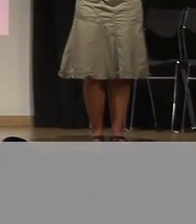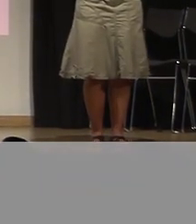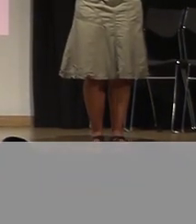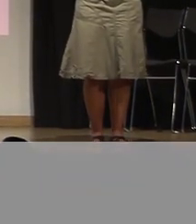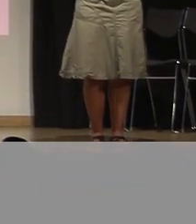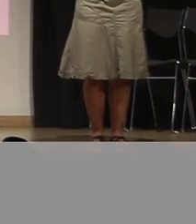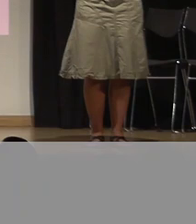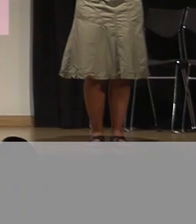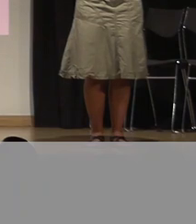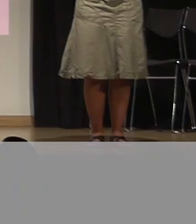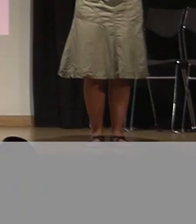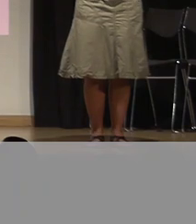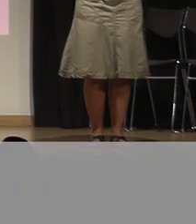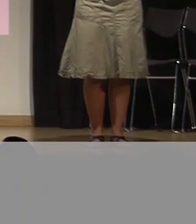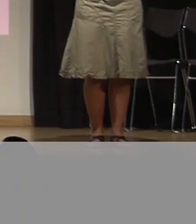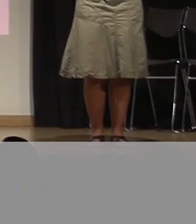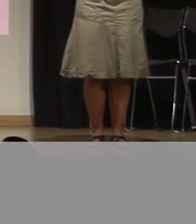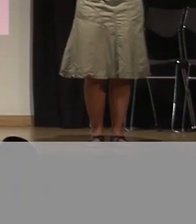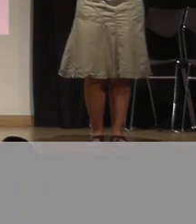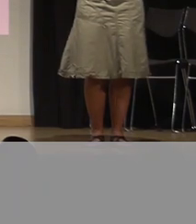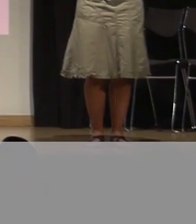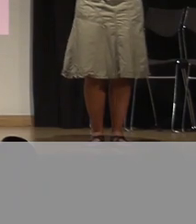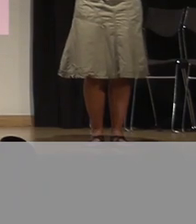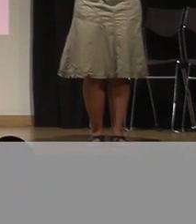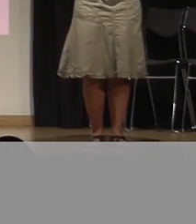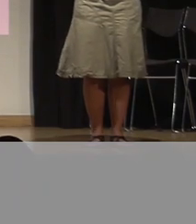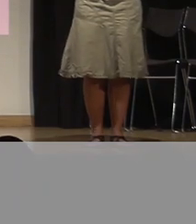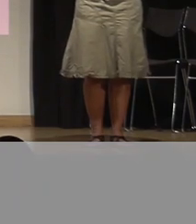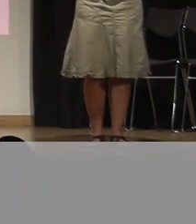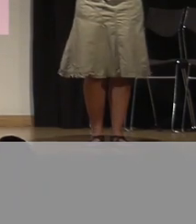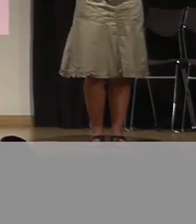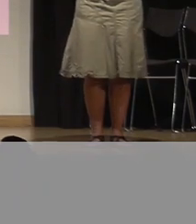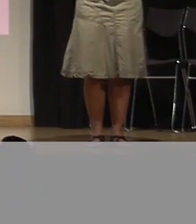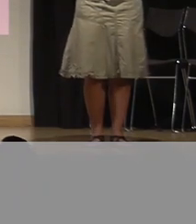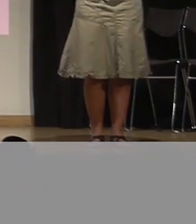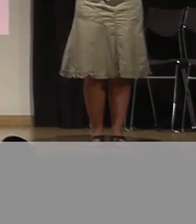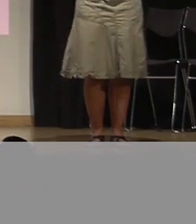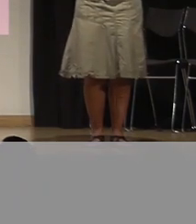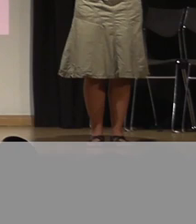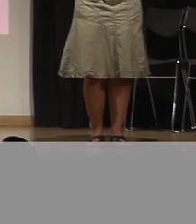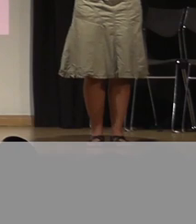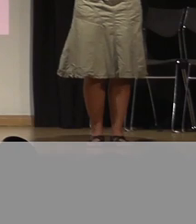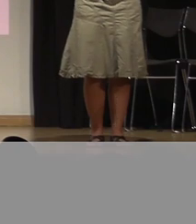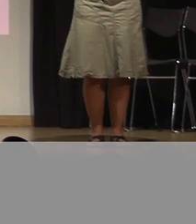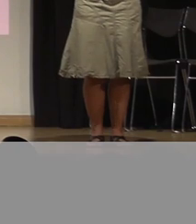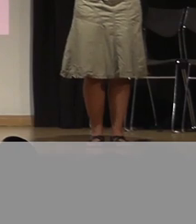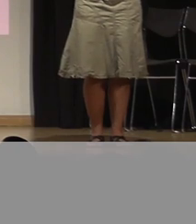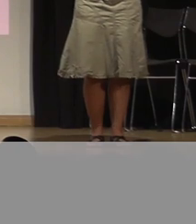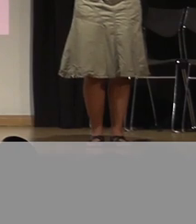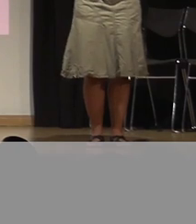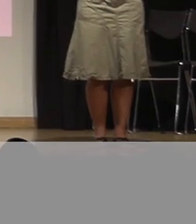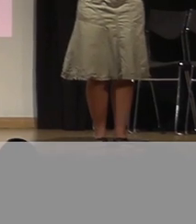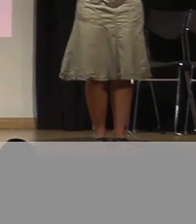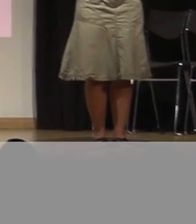ya templos ensimismados, son más bien espacios, son ágoras abiertos al público,